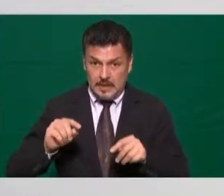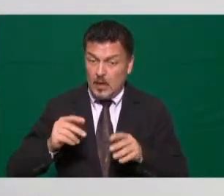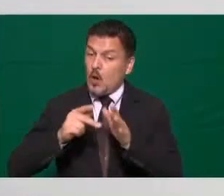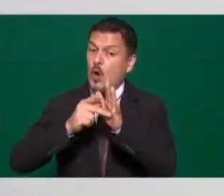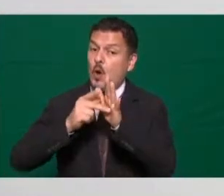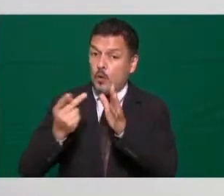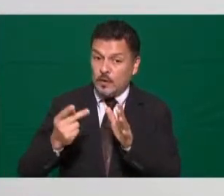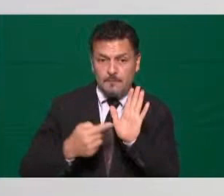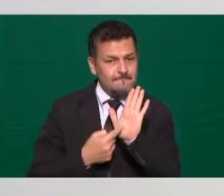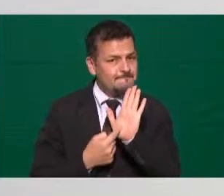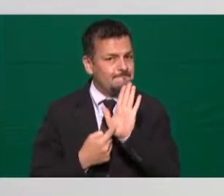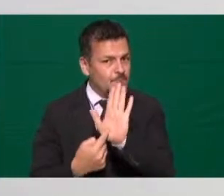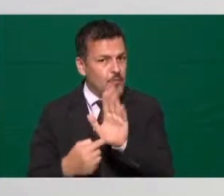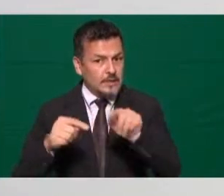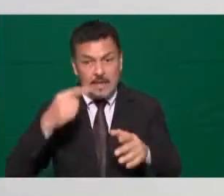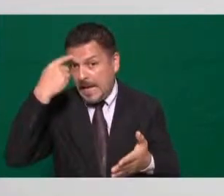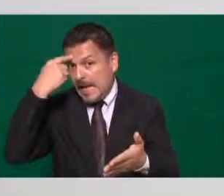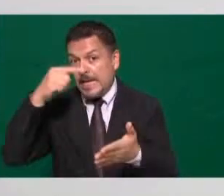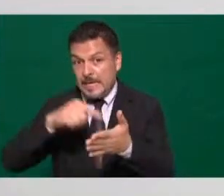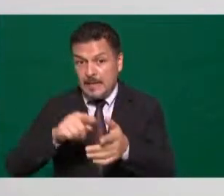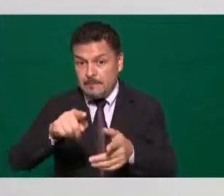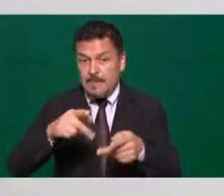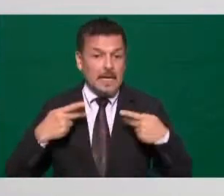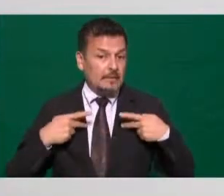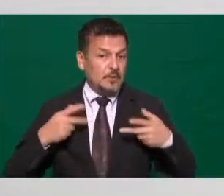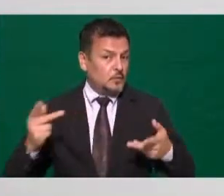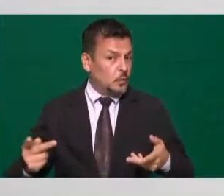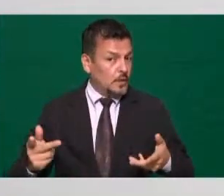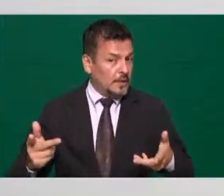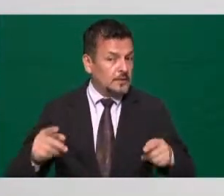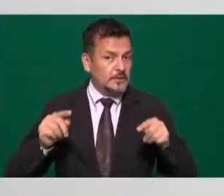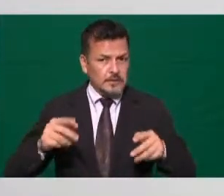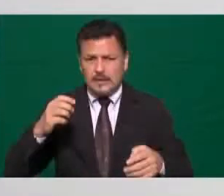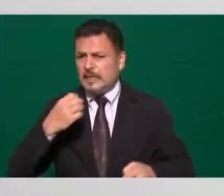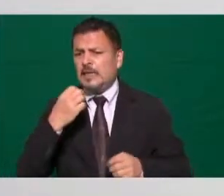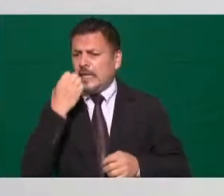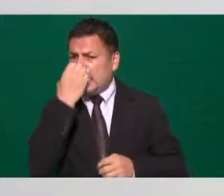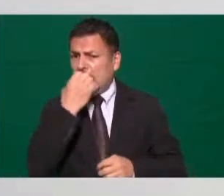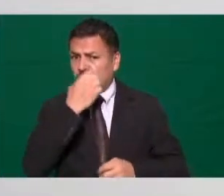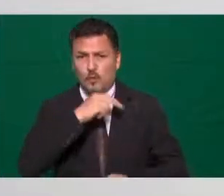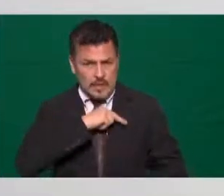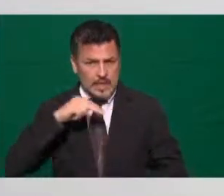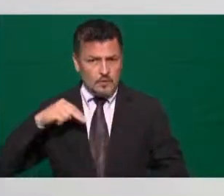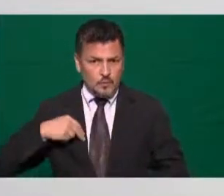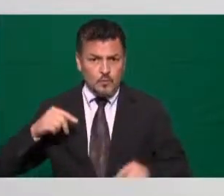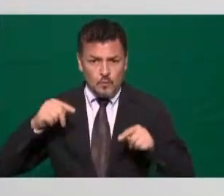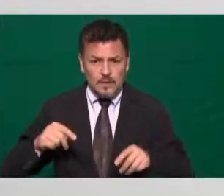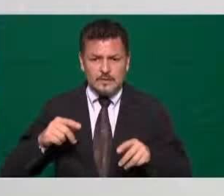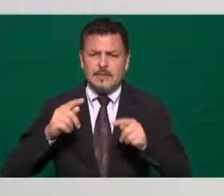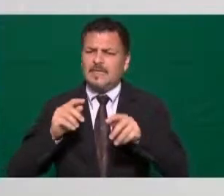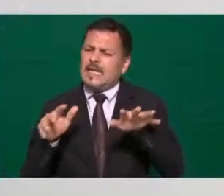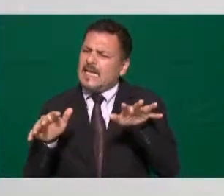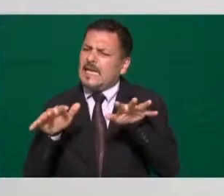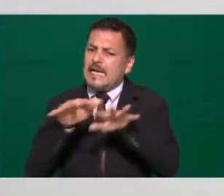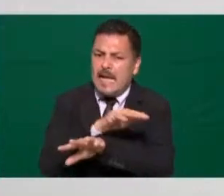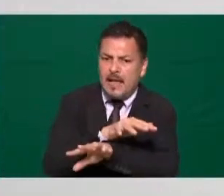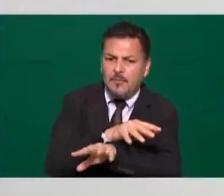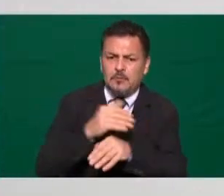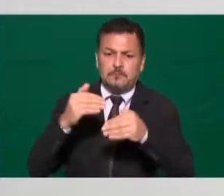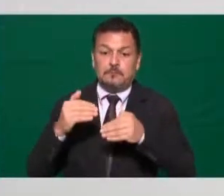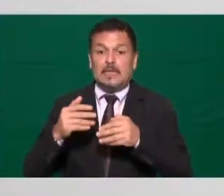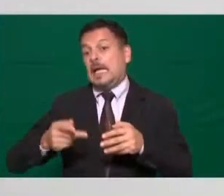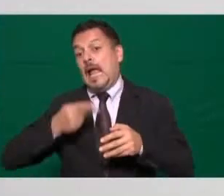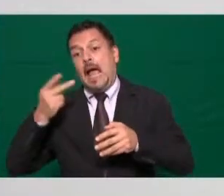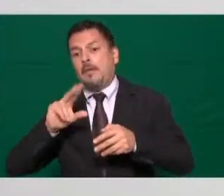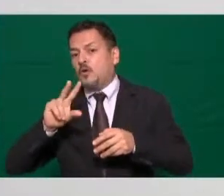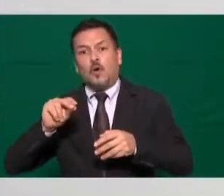de nueva cuenta demuestra que cree en su pueblo. La escuela es nuestra, es pasar del dicho al hecho.